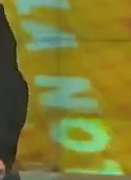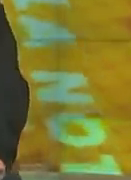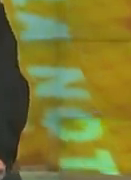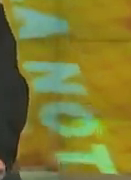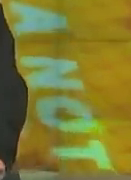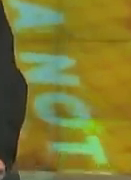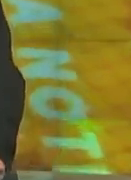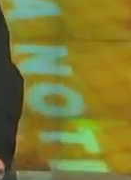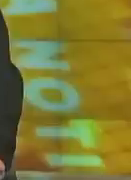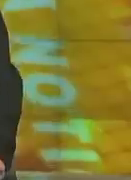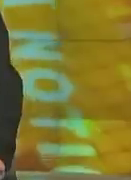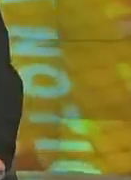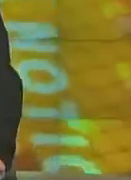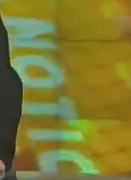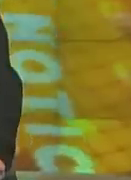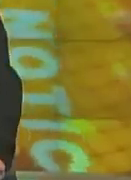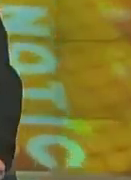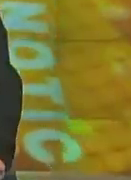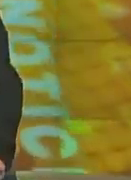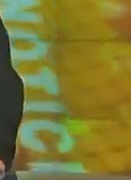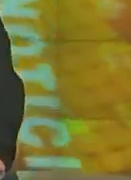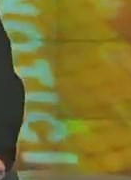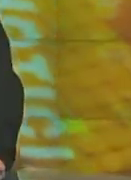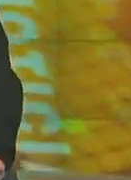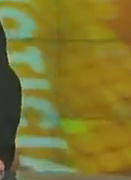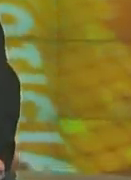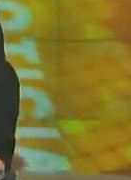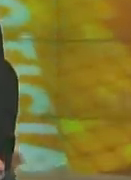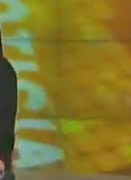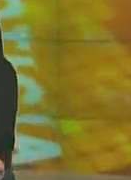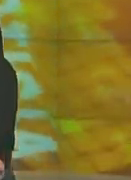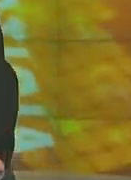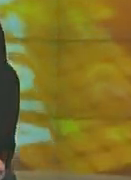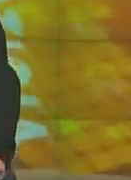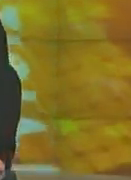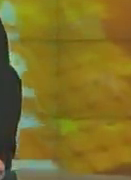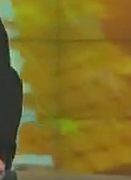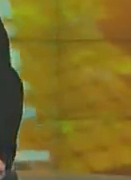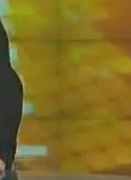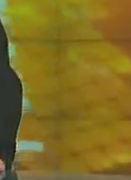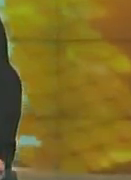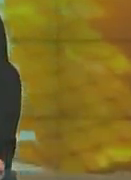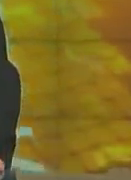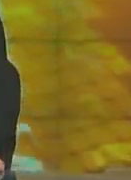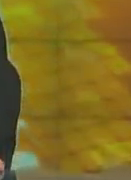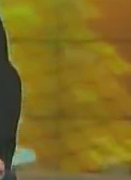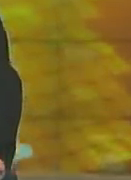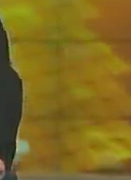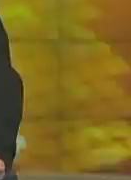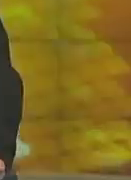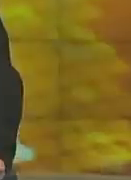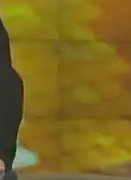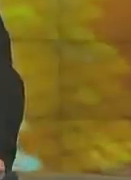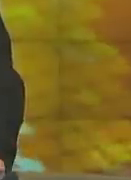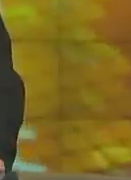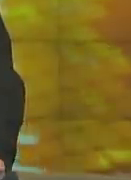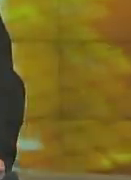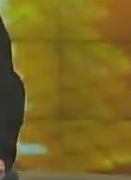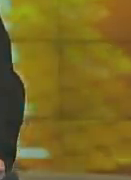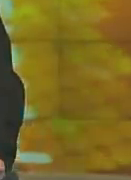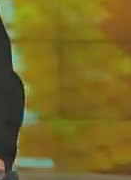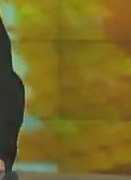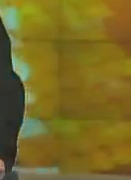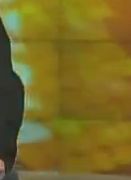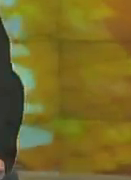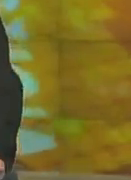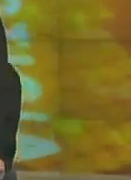encuentra el presidente de la hermana República de Colombia, Gustavo Petro, reunido con el jefe de Estado venezolano, Nicolás Maduro